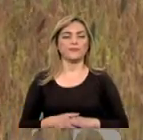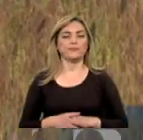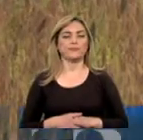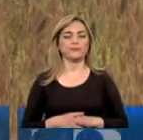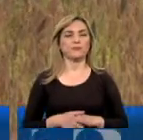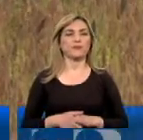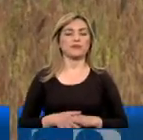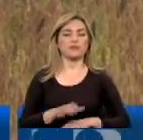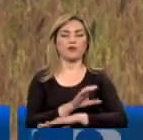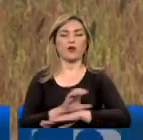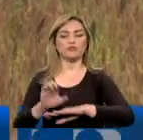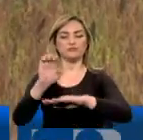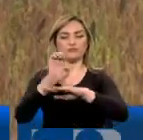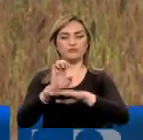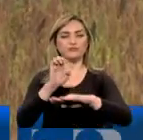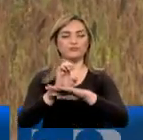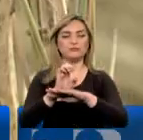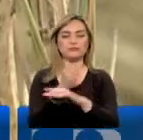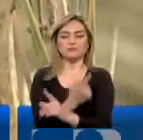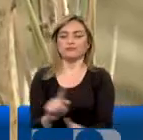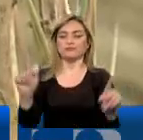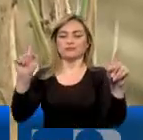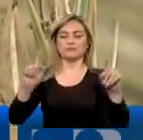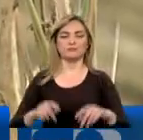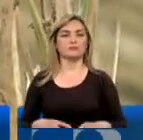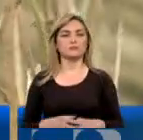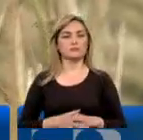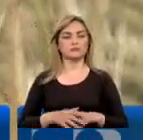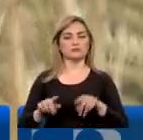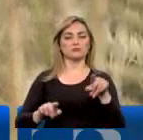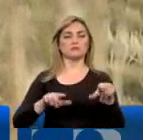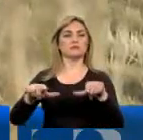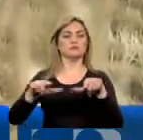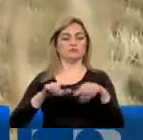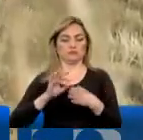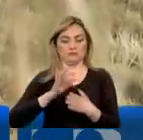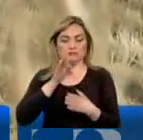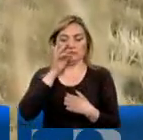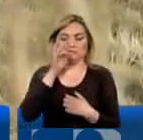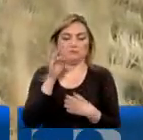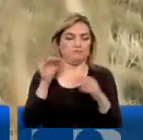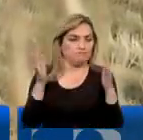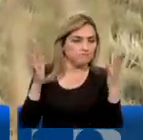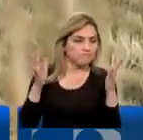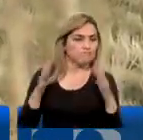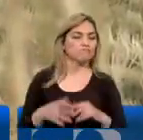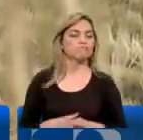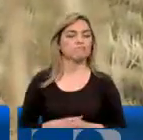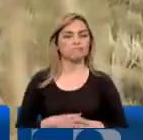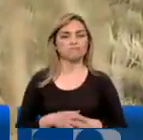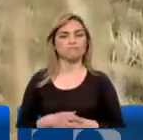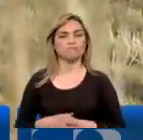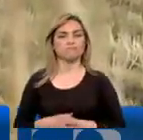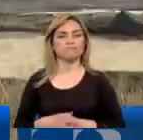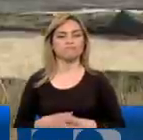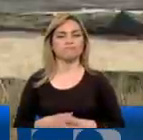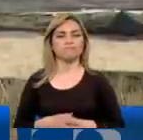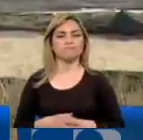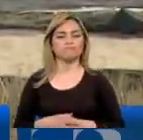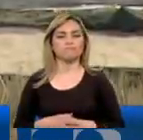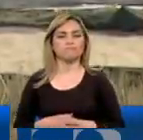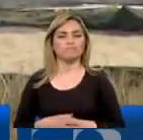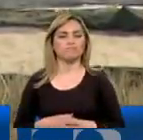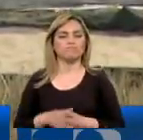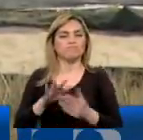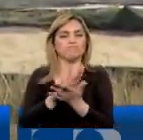En el campo ecuatoriano se vive otra realidad. En algunos lugares el coronavirus no está presente, pero aún así están clausuradas las